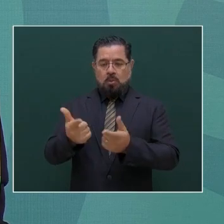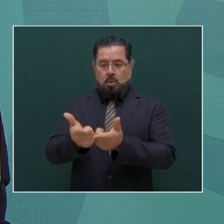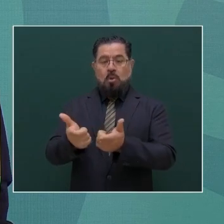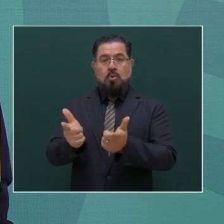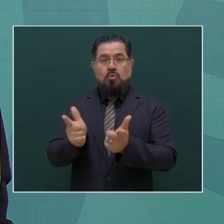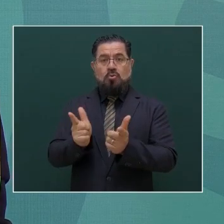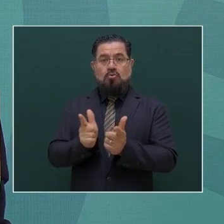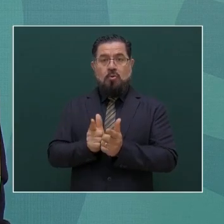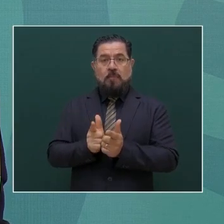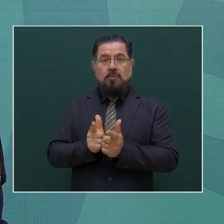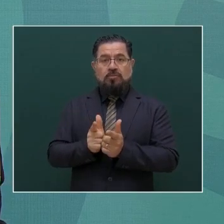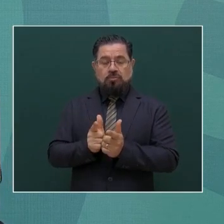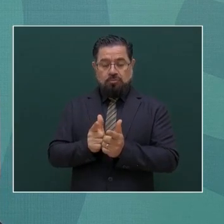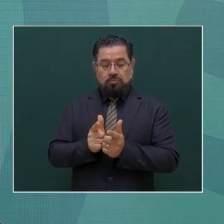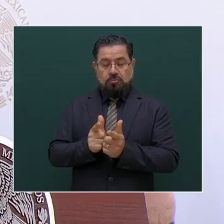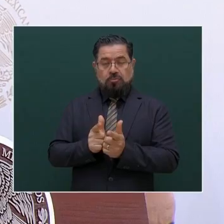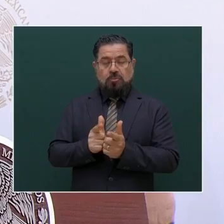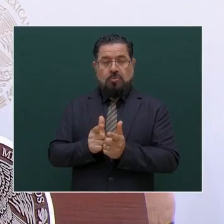antiagraristas,